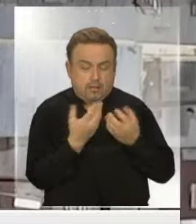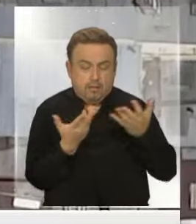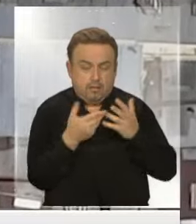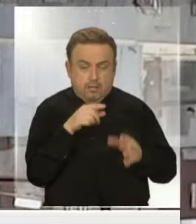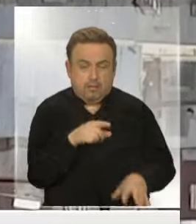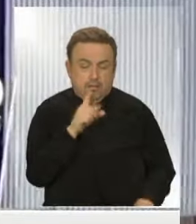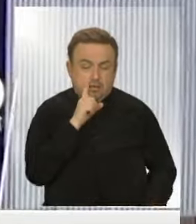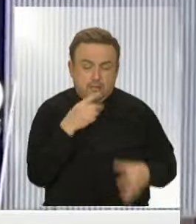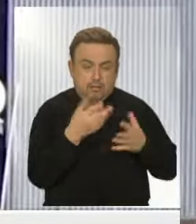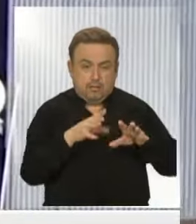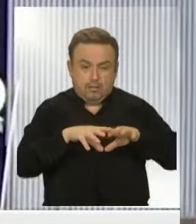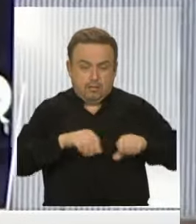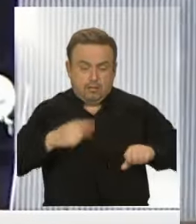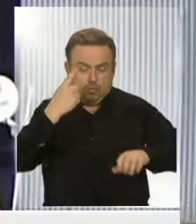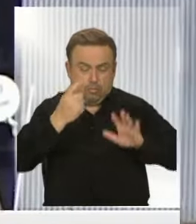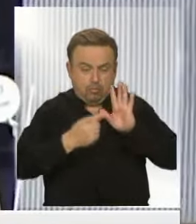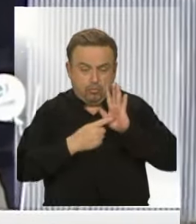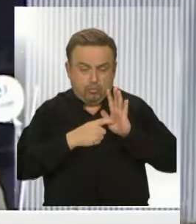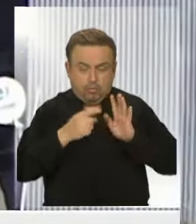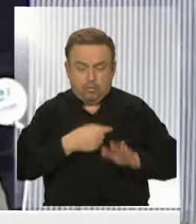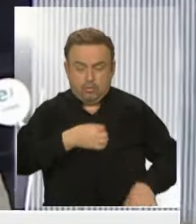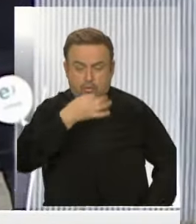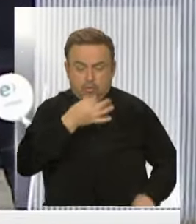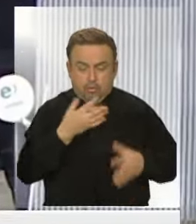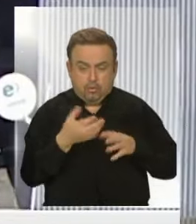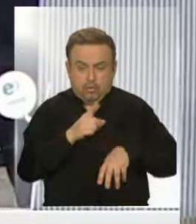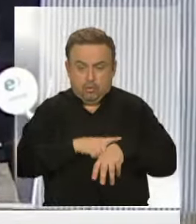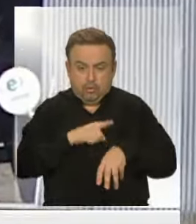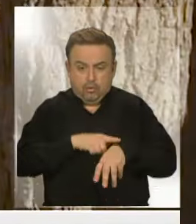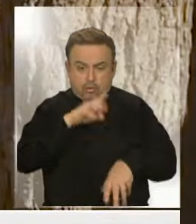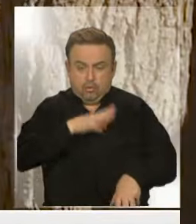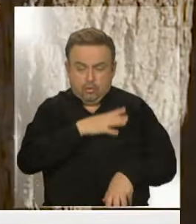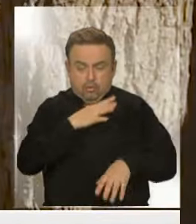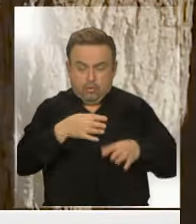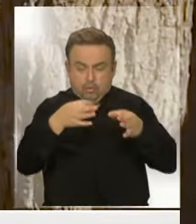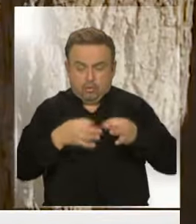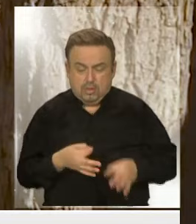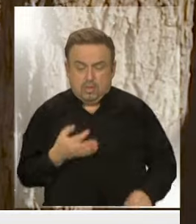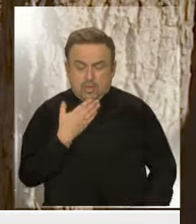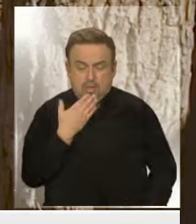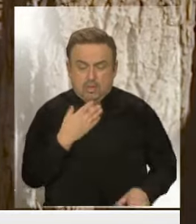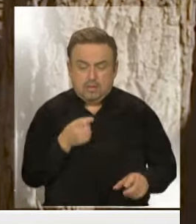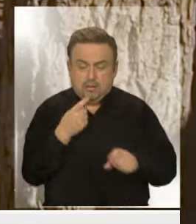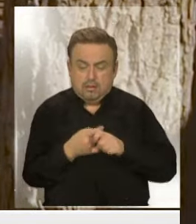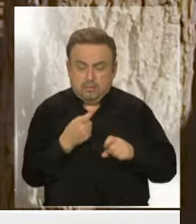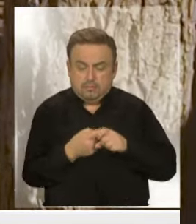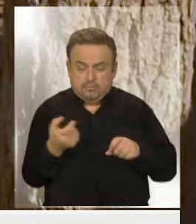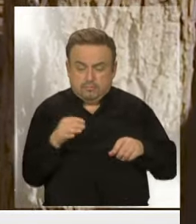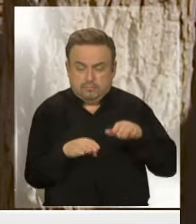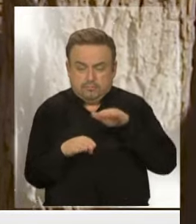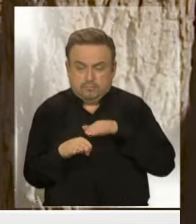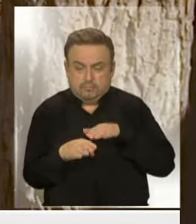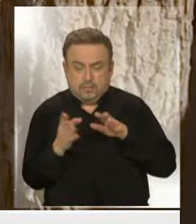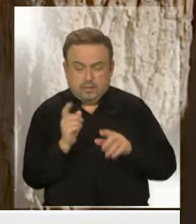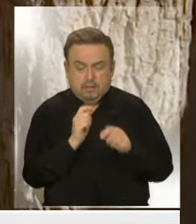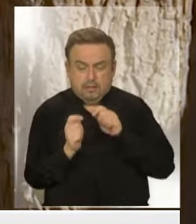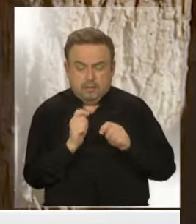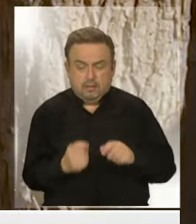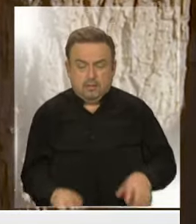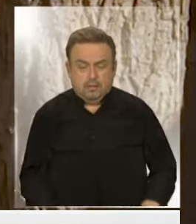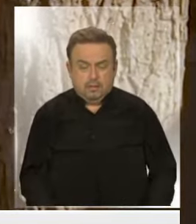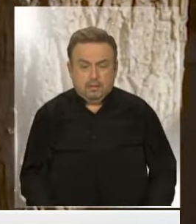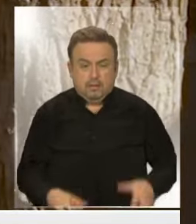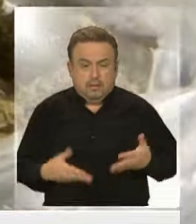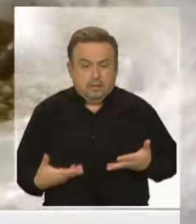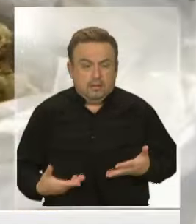que tenían un punto para comercializar las drogas, con horarios, contador e incluso metas por ventas. Mantenían una casa